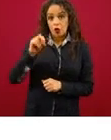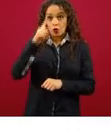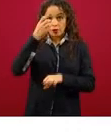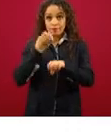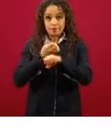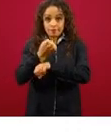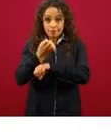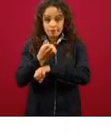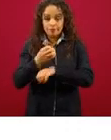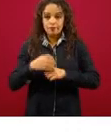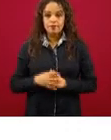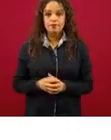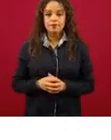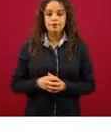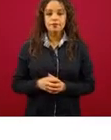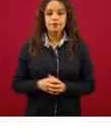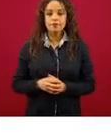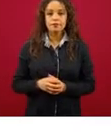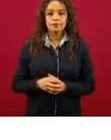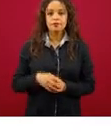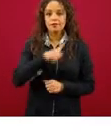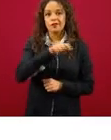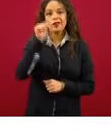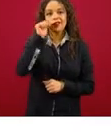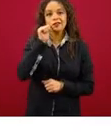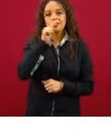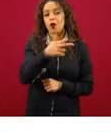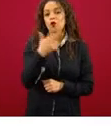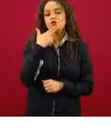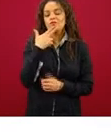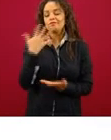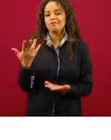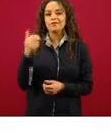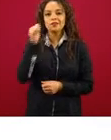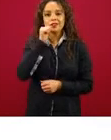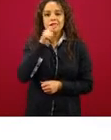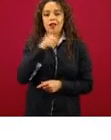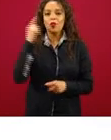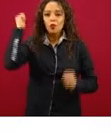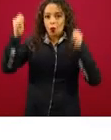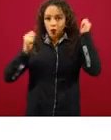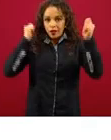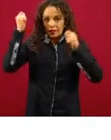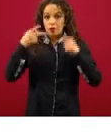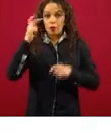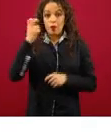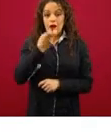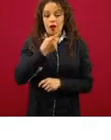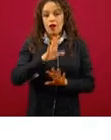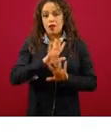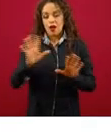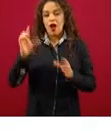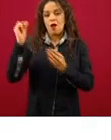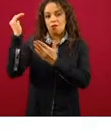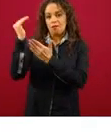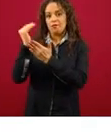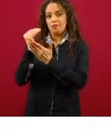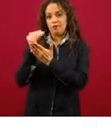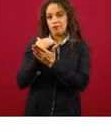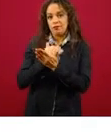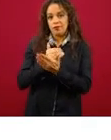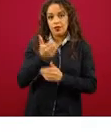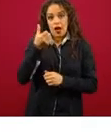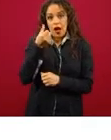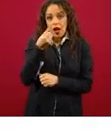depende prácticamente del turismo, que es una actividad que ha sido muy disminuida,